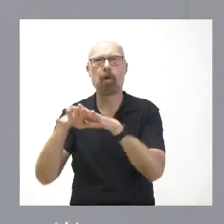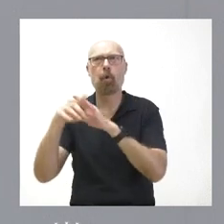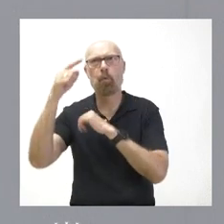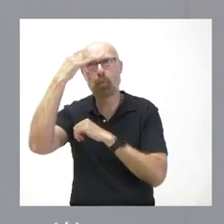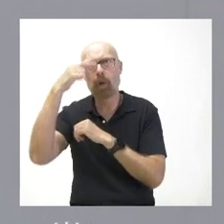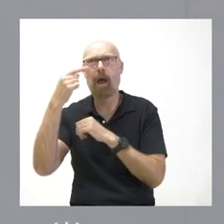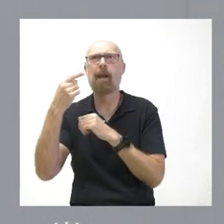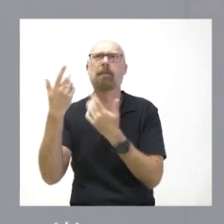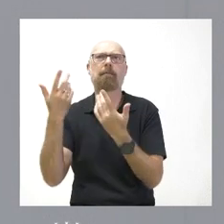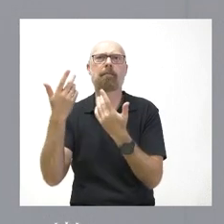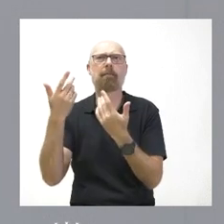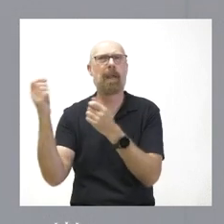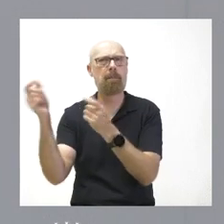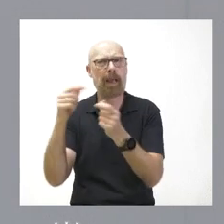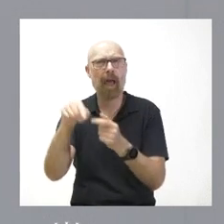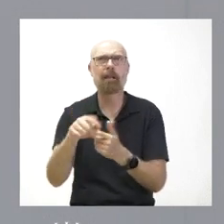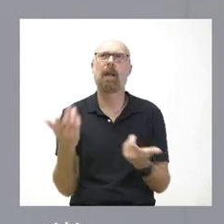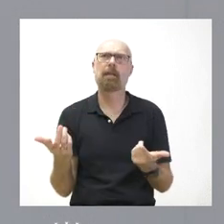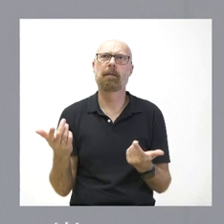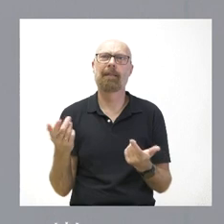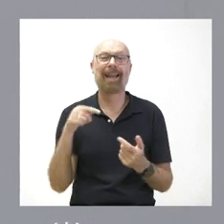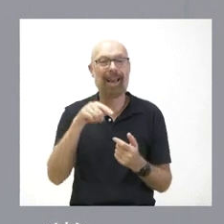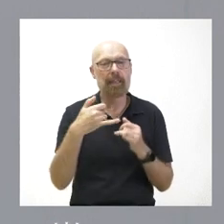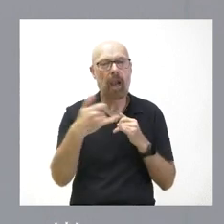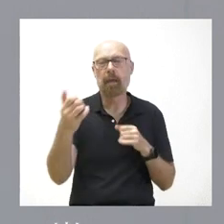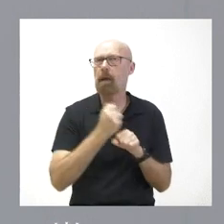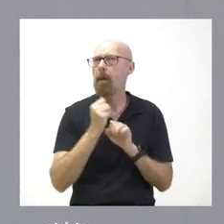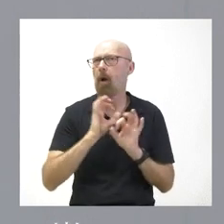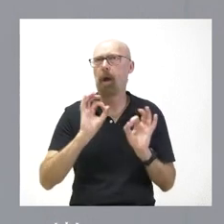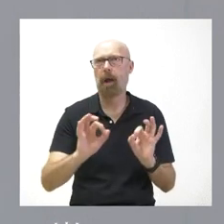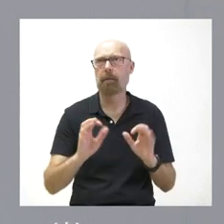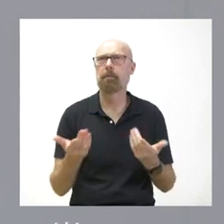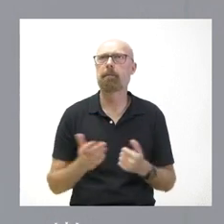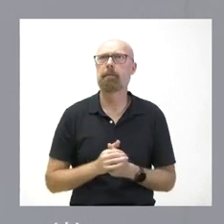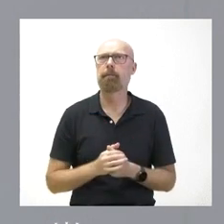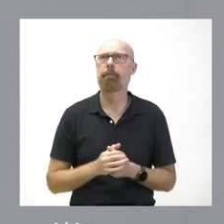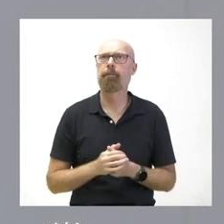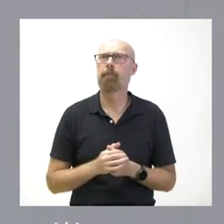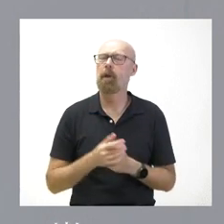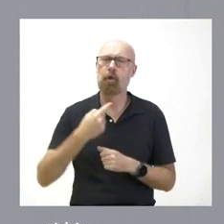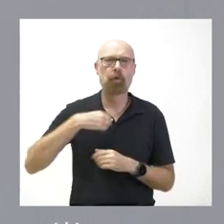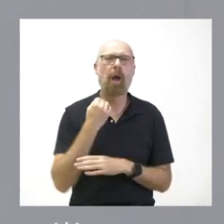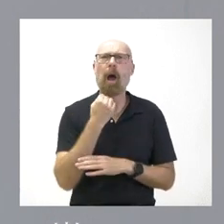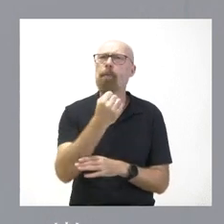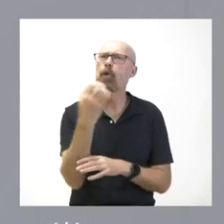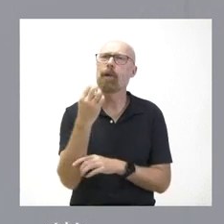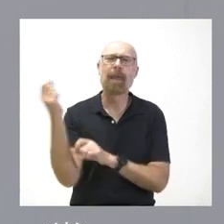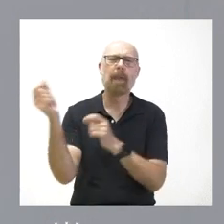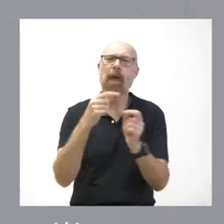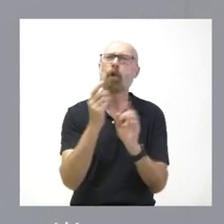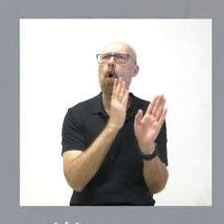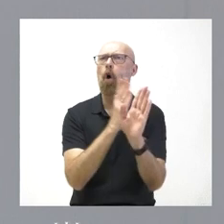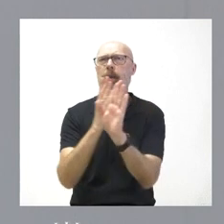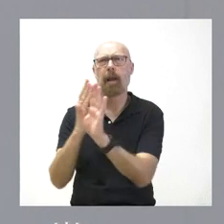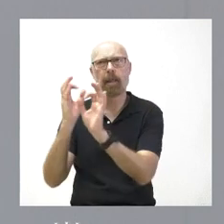nuestra línea de trabajo el que apoyemos la inmigración ordenada el que luchemos